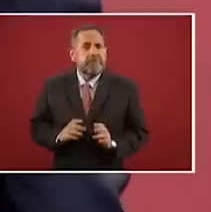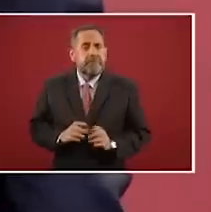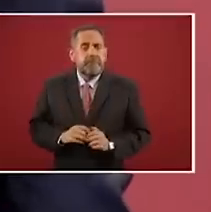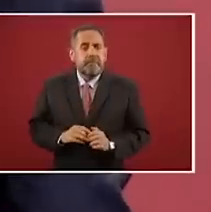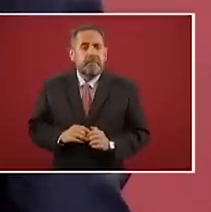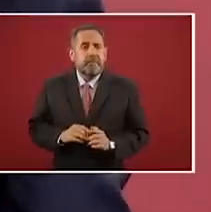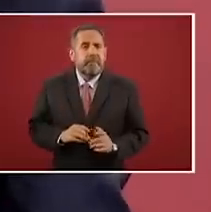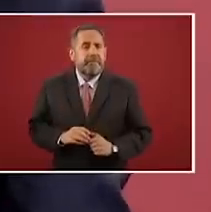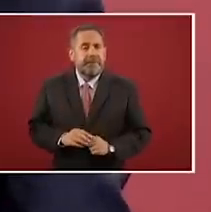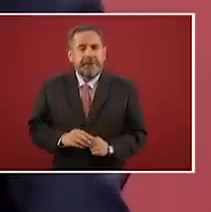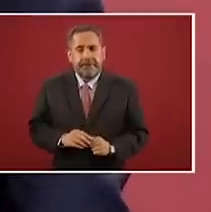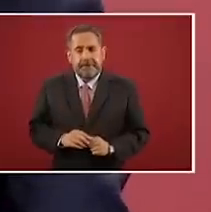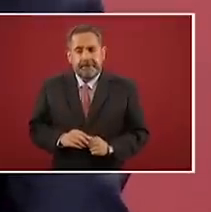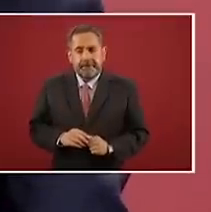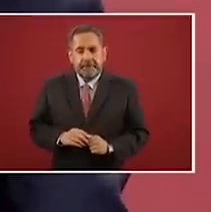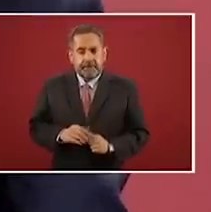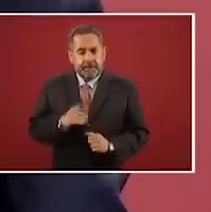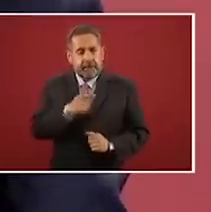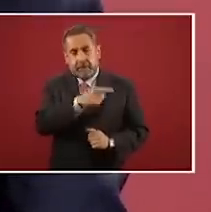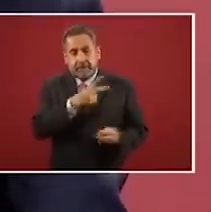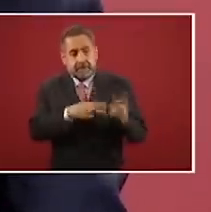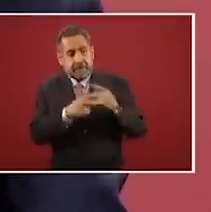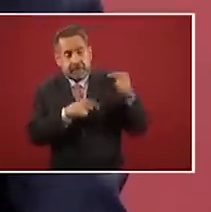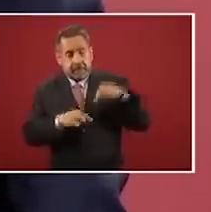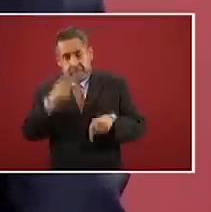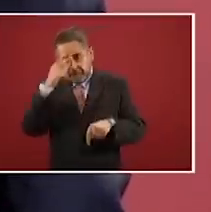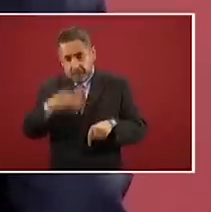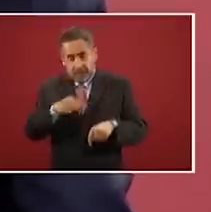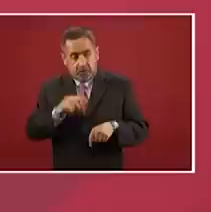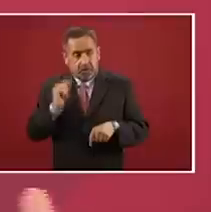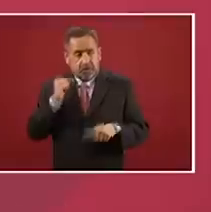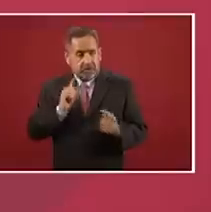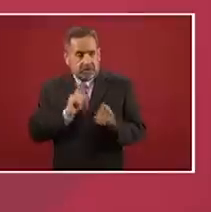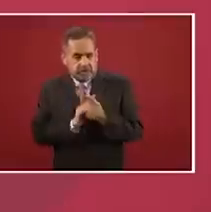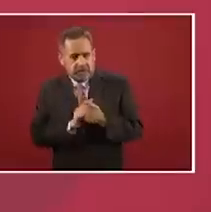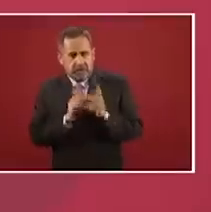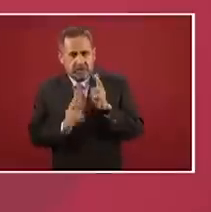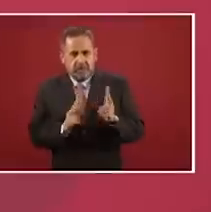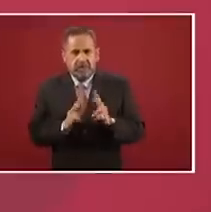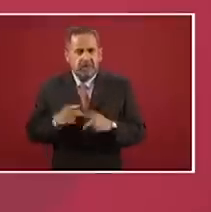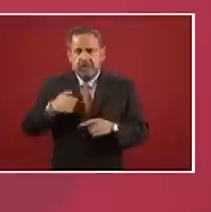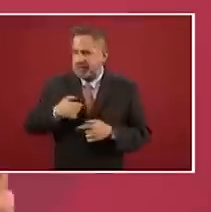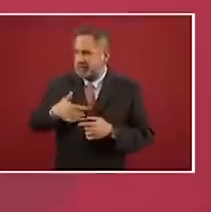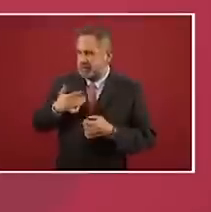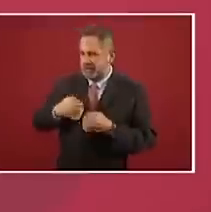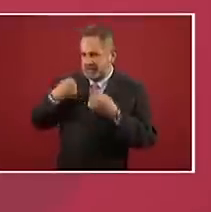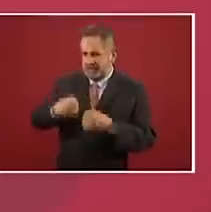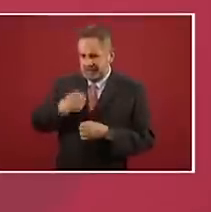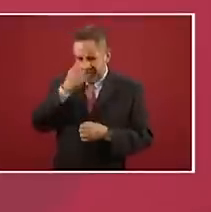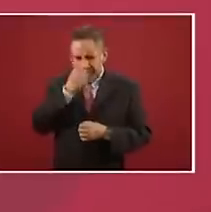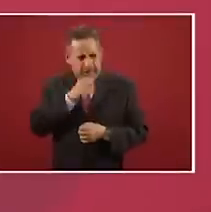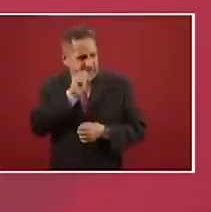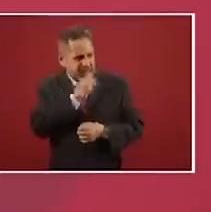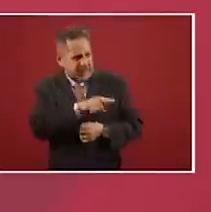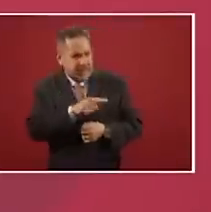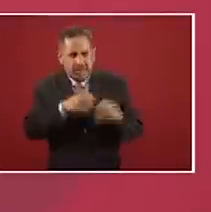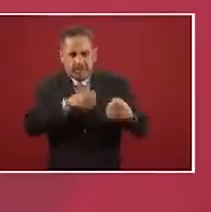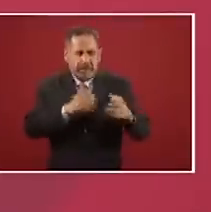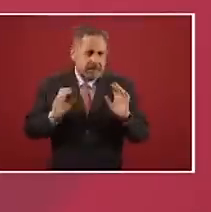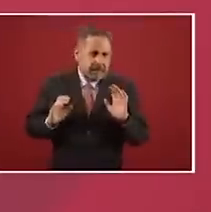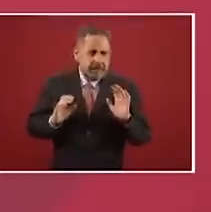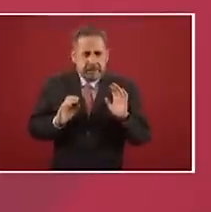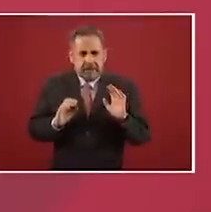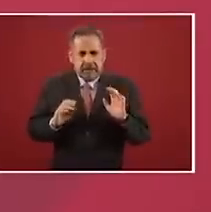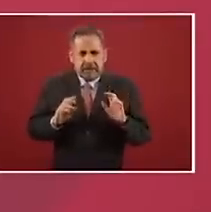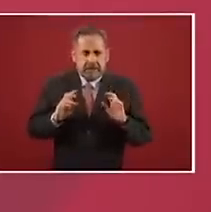Va a estar en México en estos días, pero yo tengo, y él también,